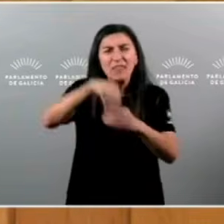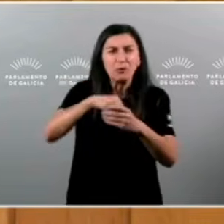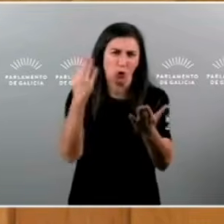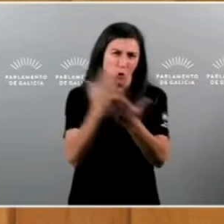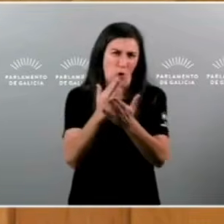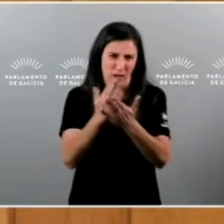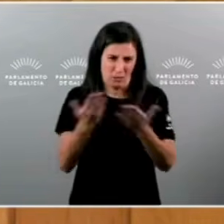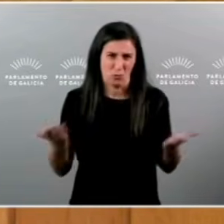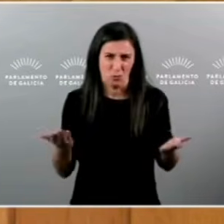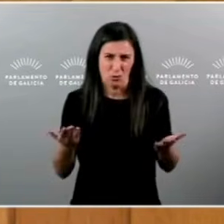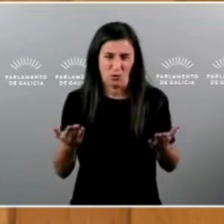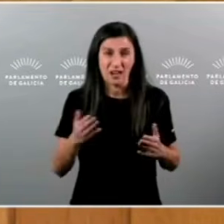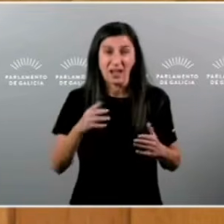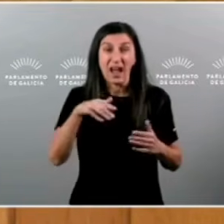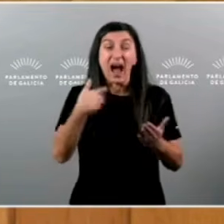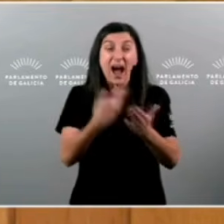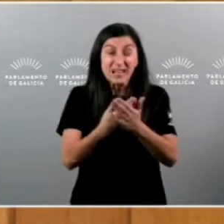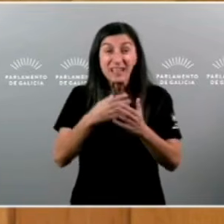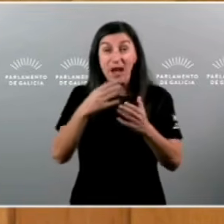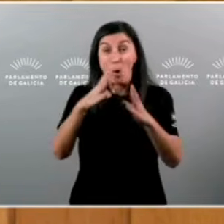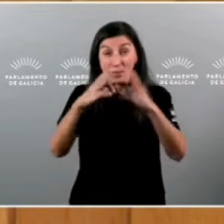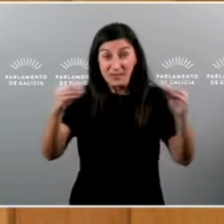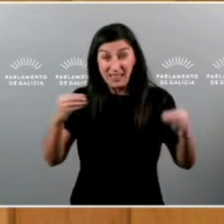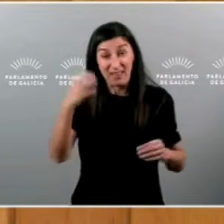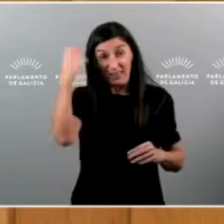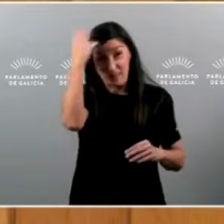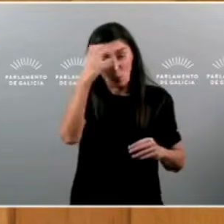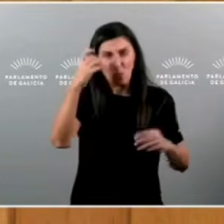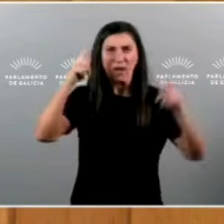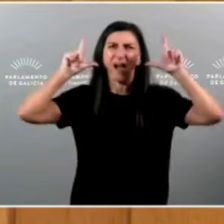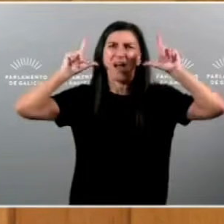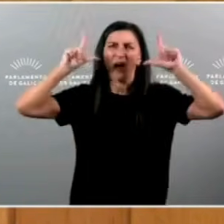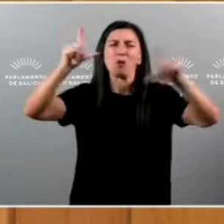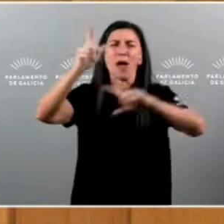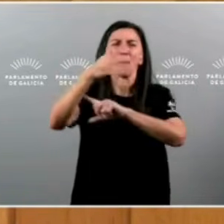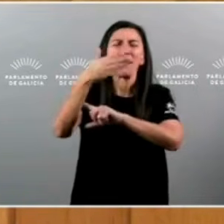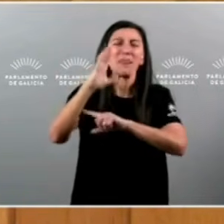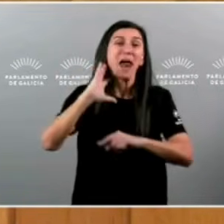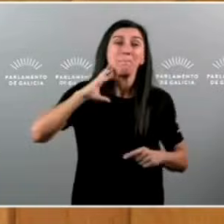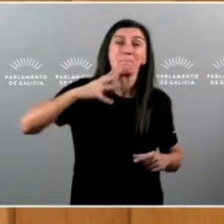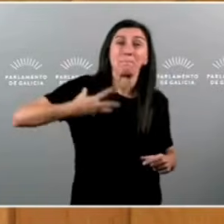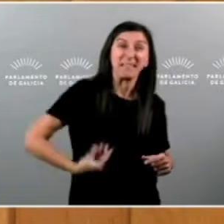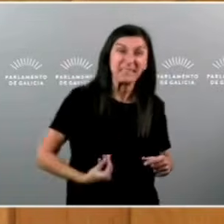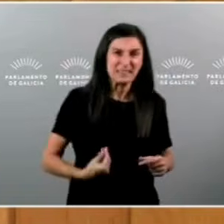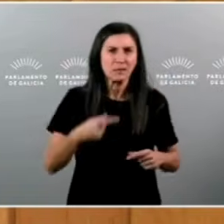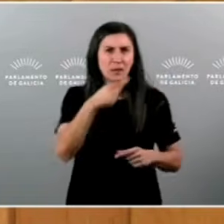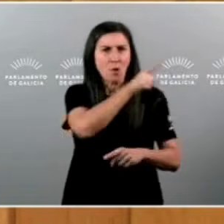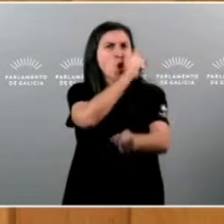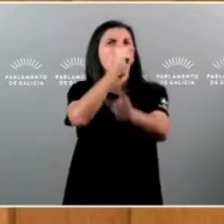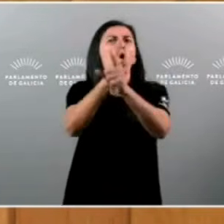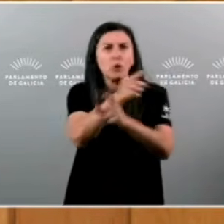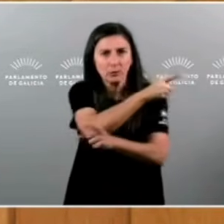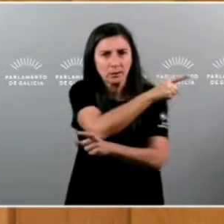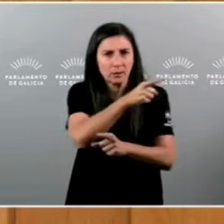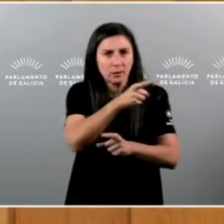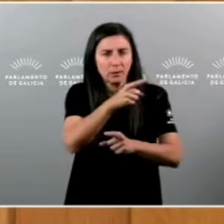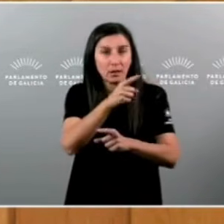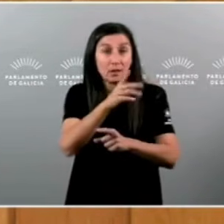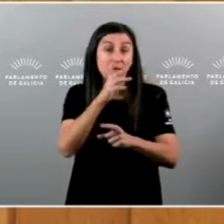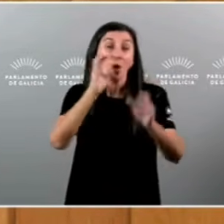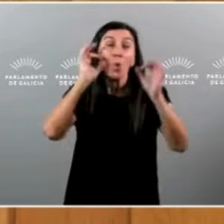parlamentario diante da Universidade da Coruña porque penduraron unha bandeira palestina no medio do xenocidio en Gaza,